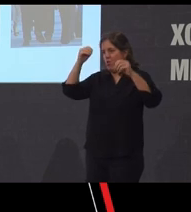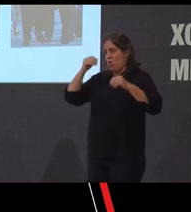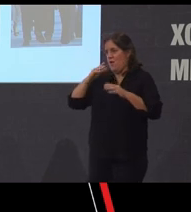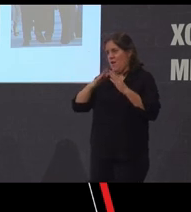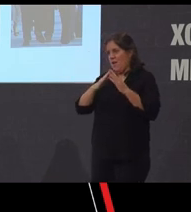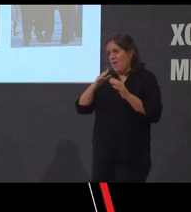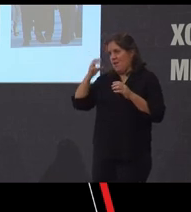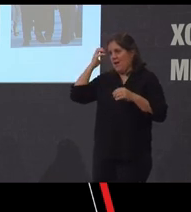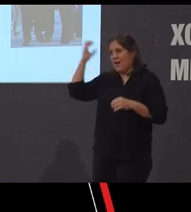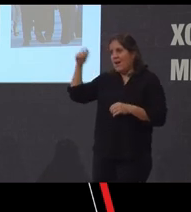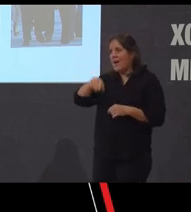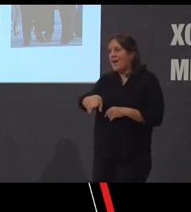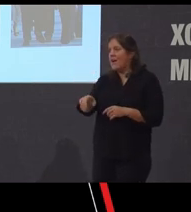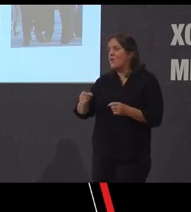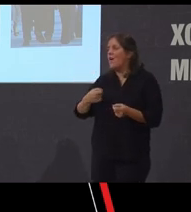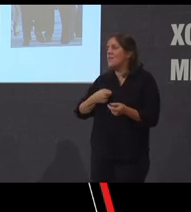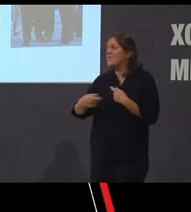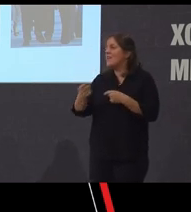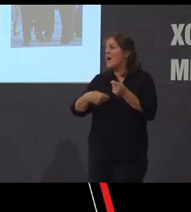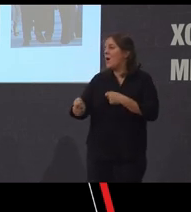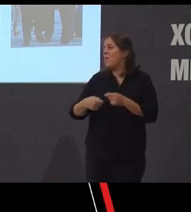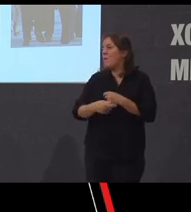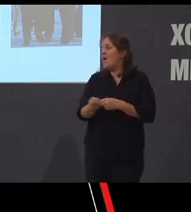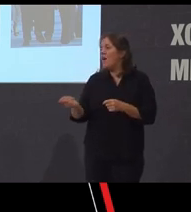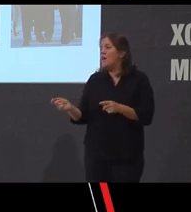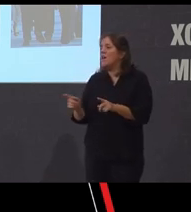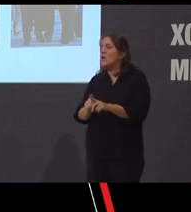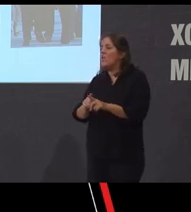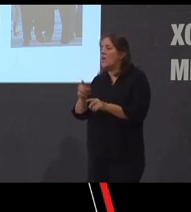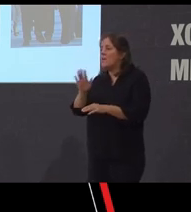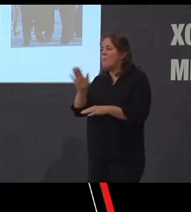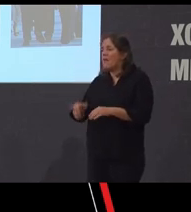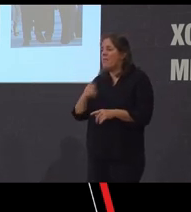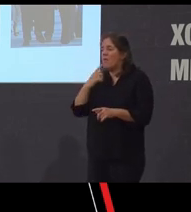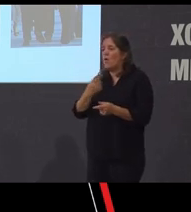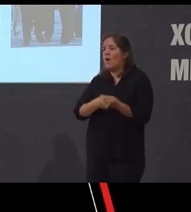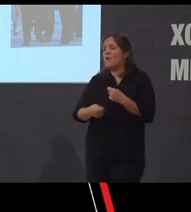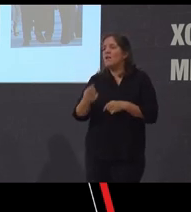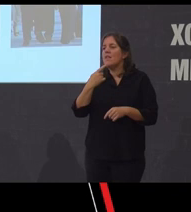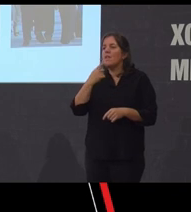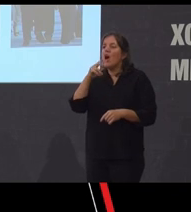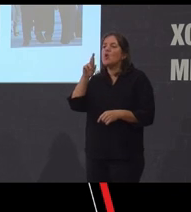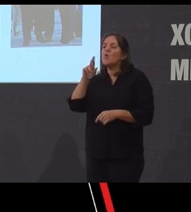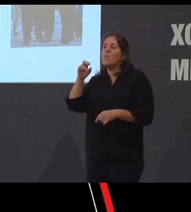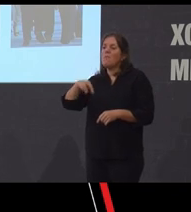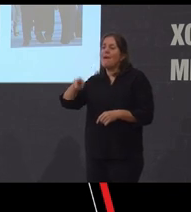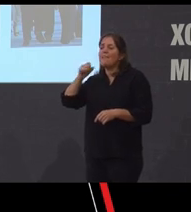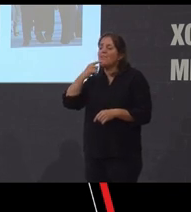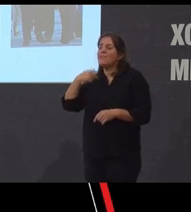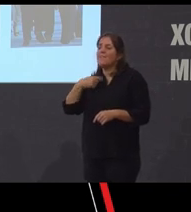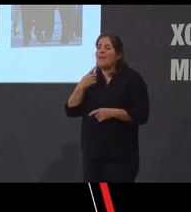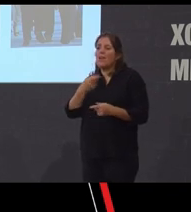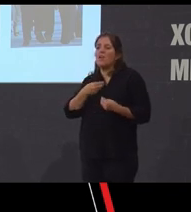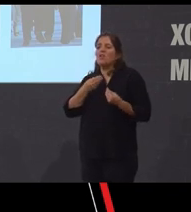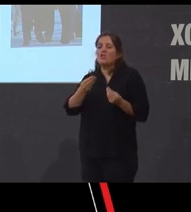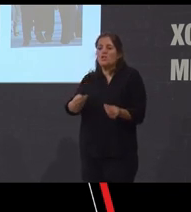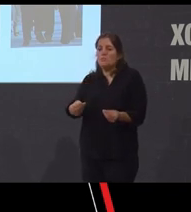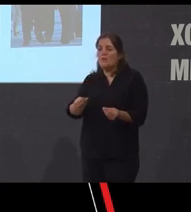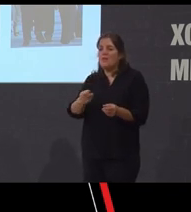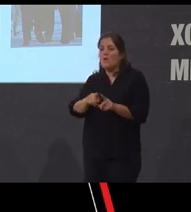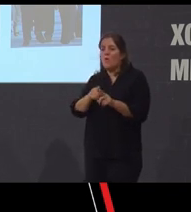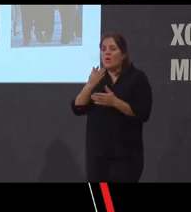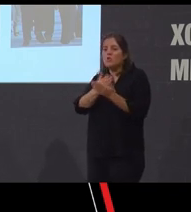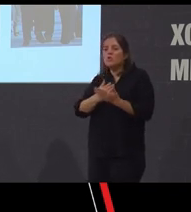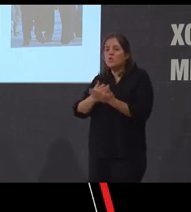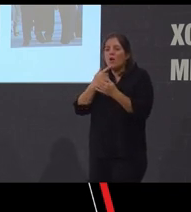tiraba con un xesto que caía exactamente sempre no mesmo sitio, que decía Ruiz Mateos, o ten esto estudiadísimo,